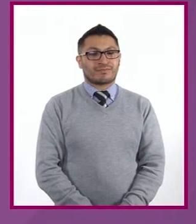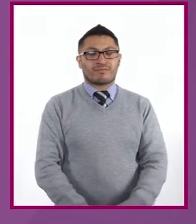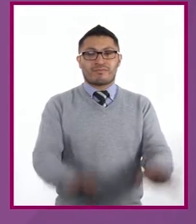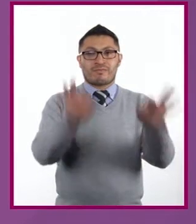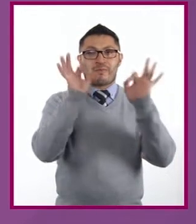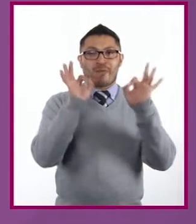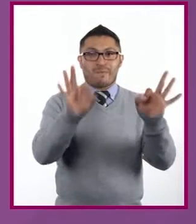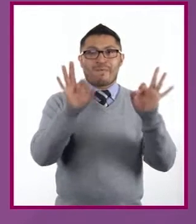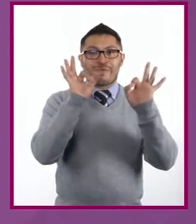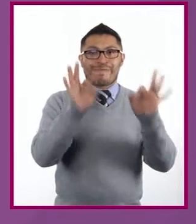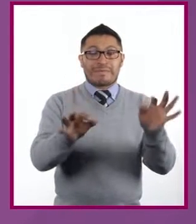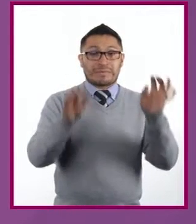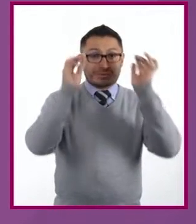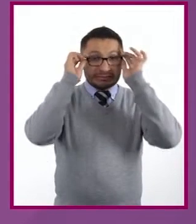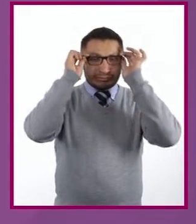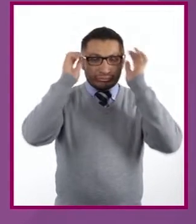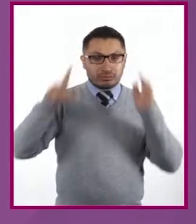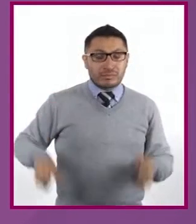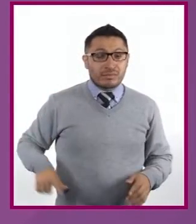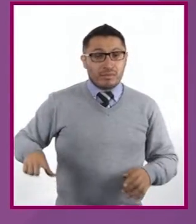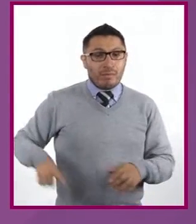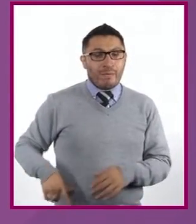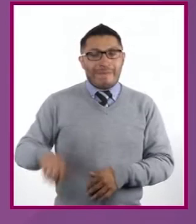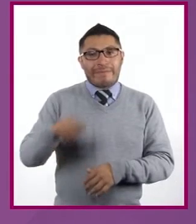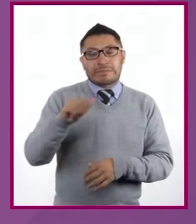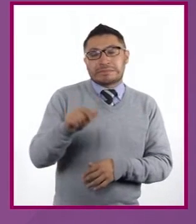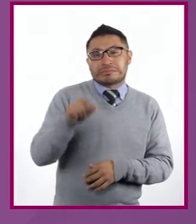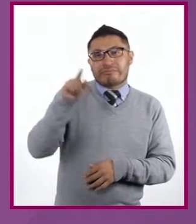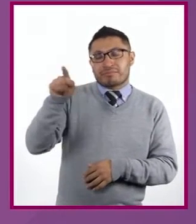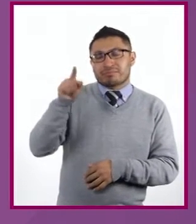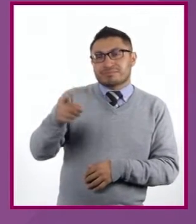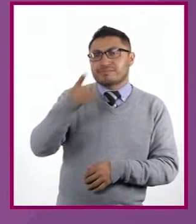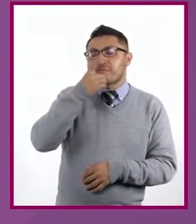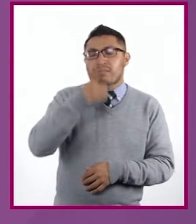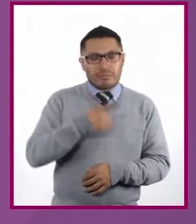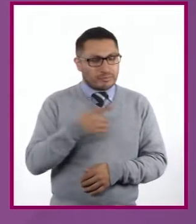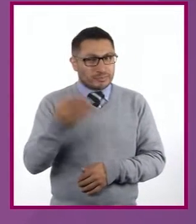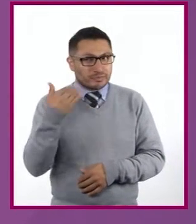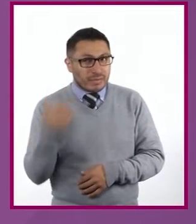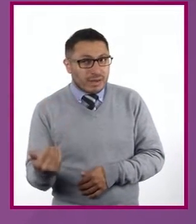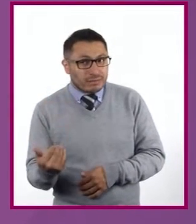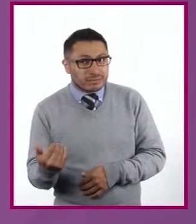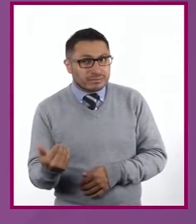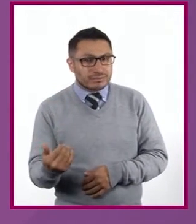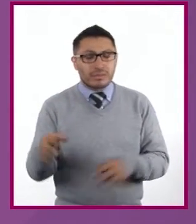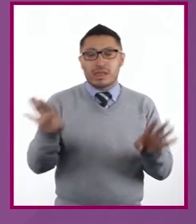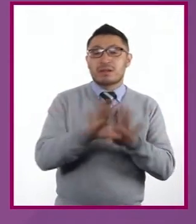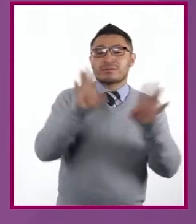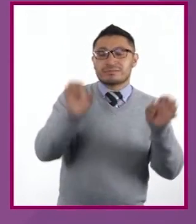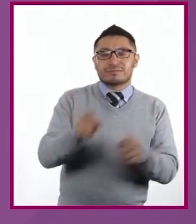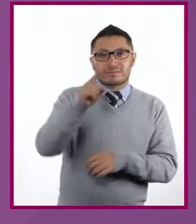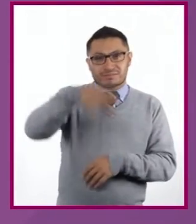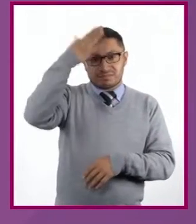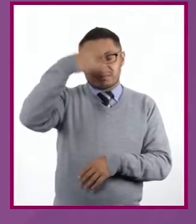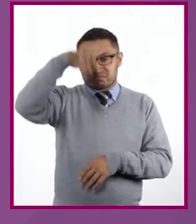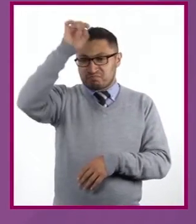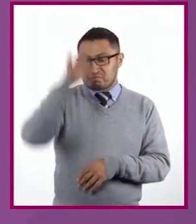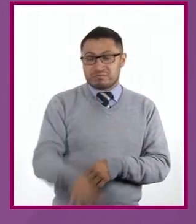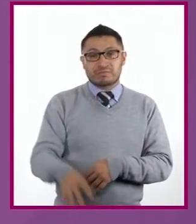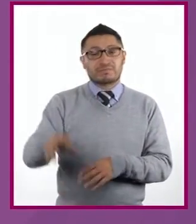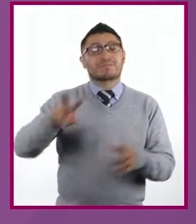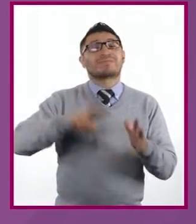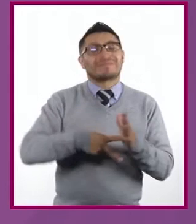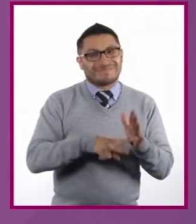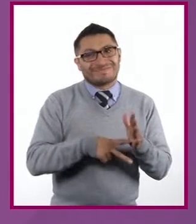Excelentísimo Cayo, gobernador de Alejandría, me ha mandado llamar. ¿Cómo estás, Herón? Mago de magos.